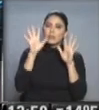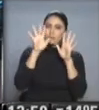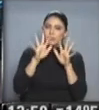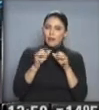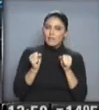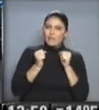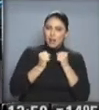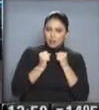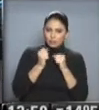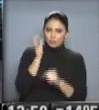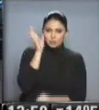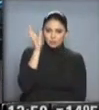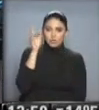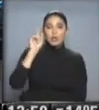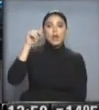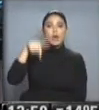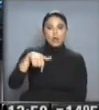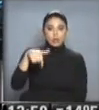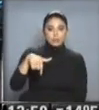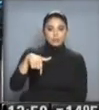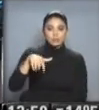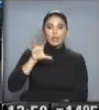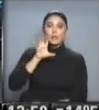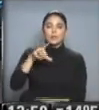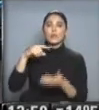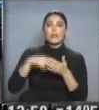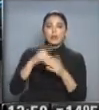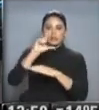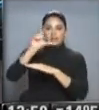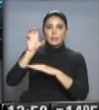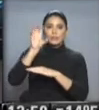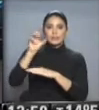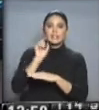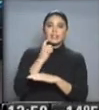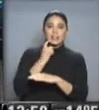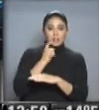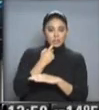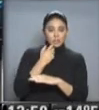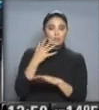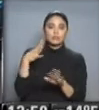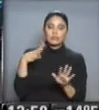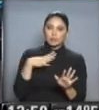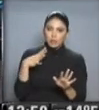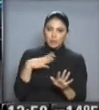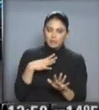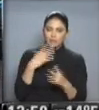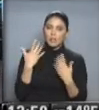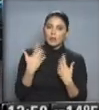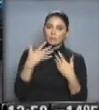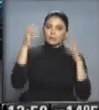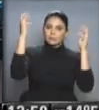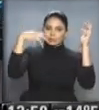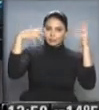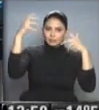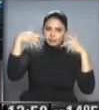heladas. En tanto que hoy mismo en el noreste de Buenos Aires, en Entre Ríos, todavía hay probabilidad de alguna